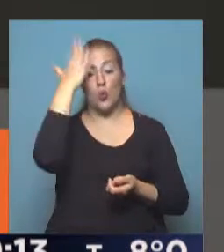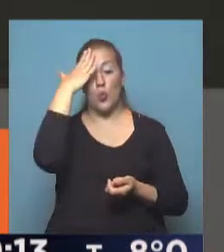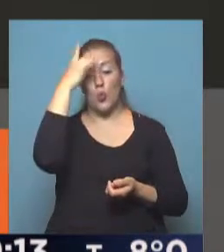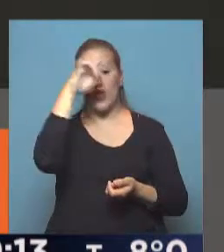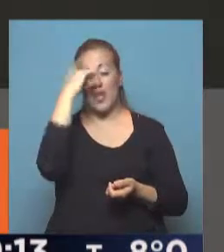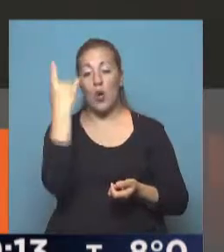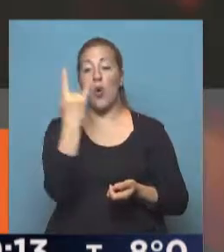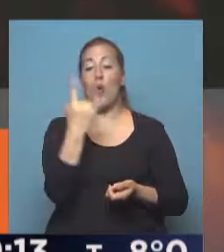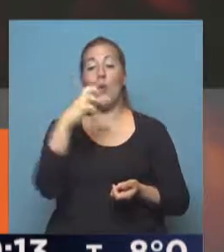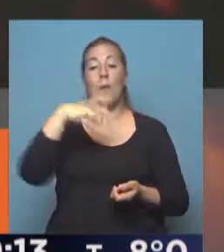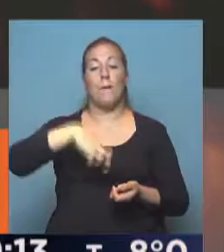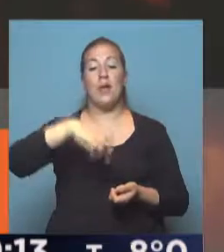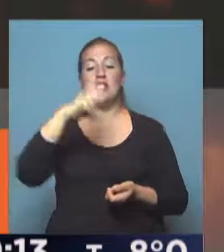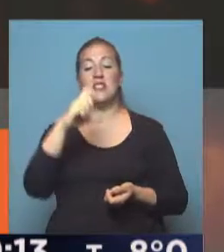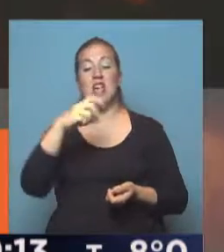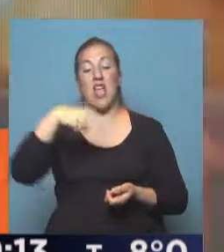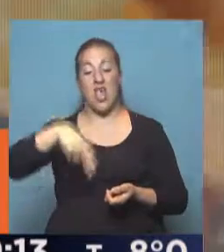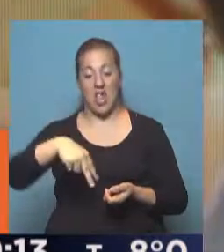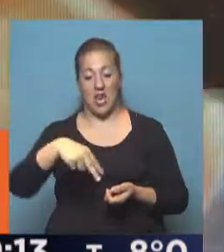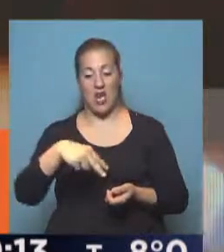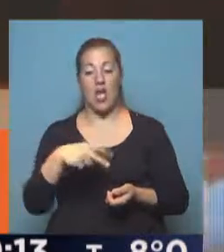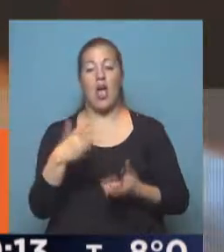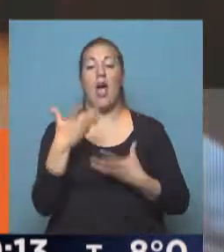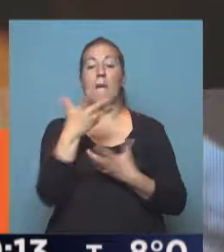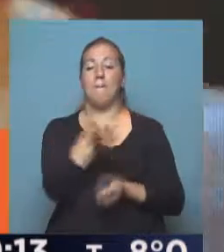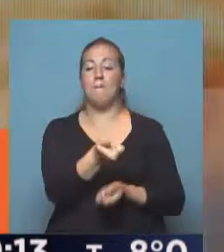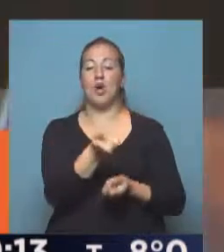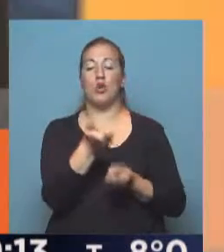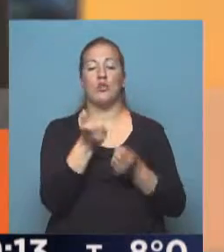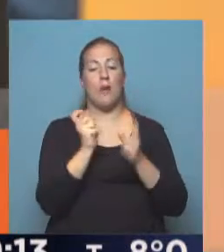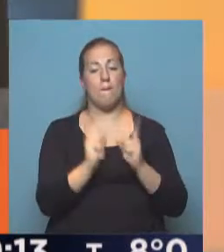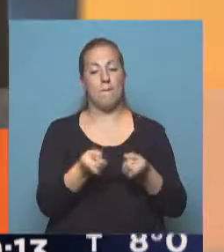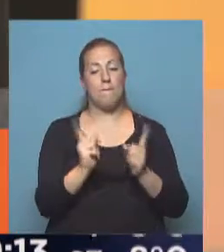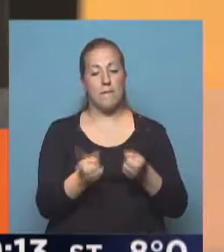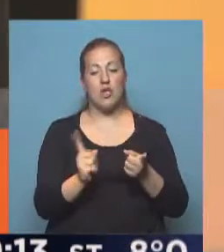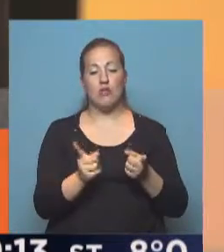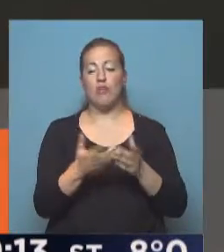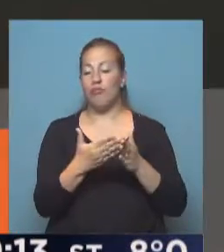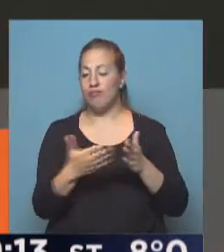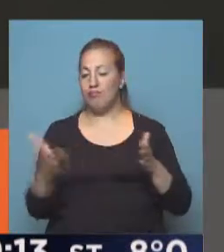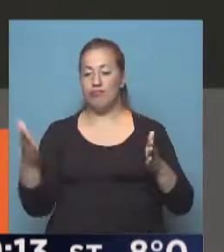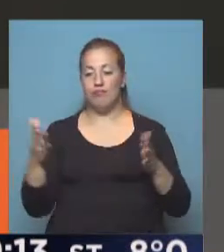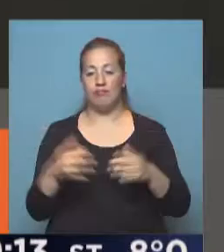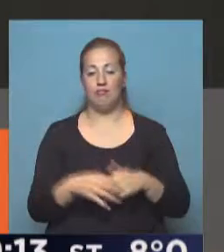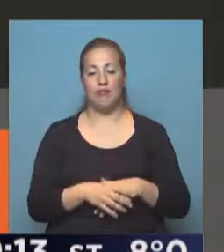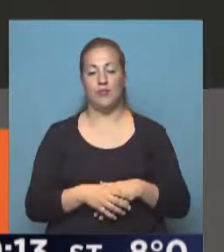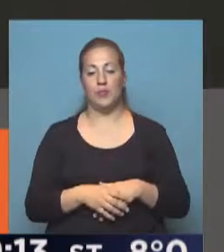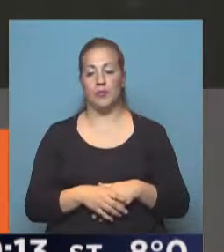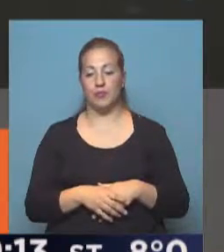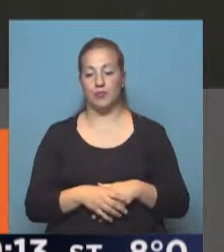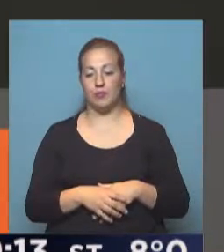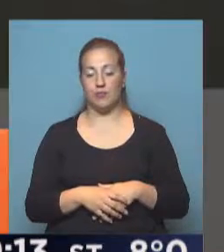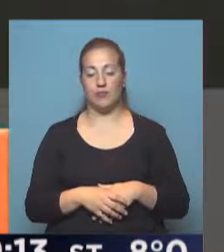psn unión del personal civil de la nación que es un apoyo que se mantuvo en todo este periodo este